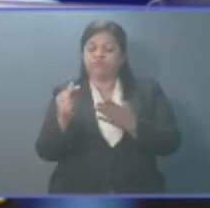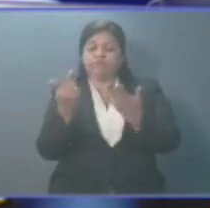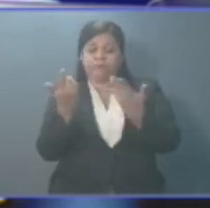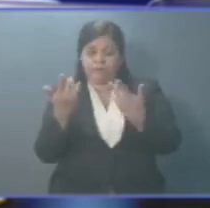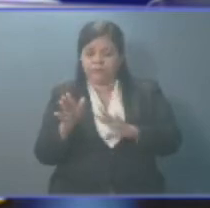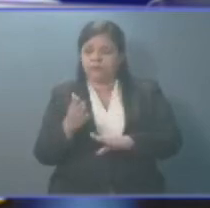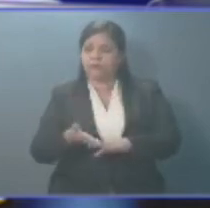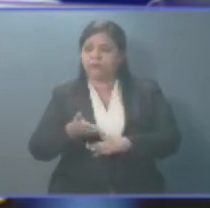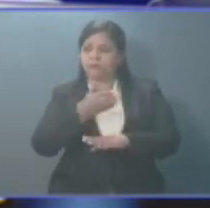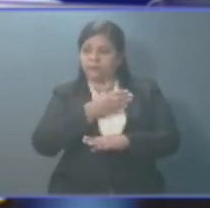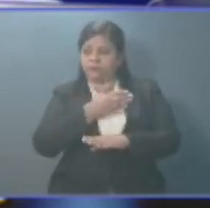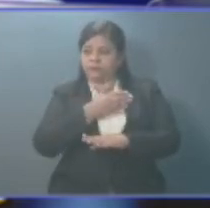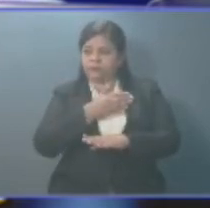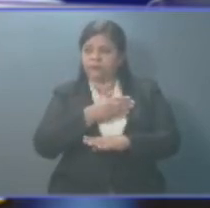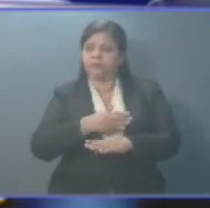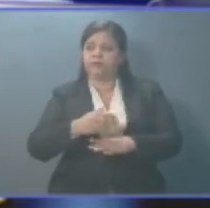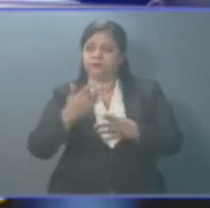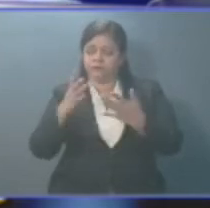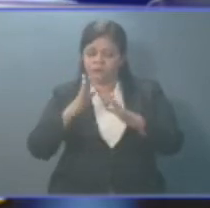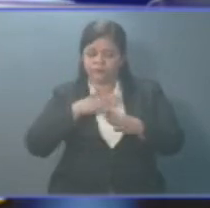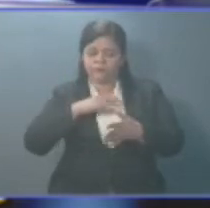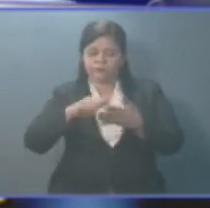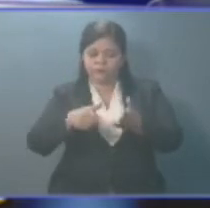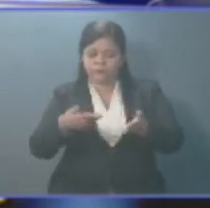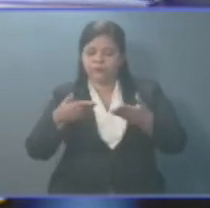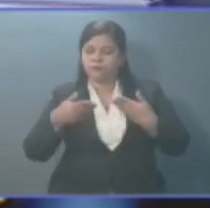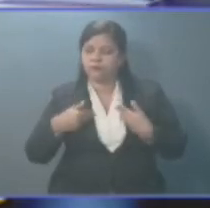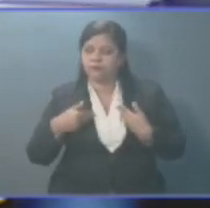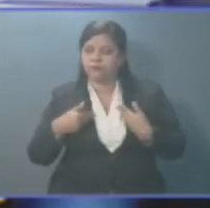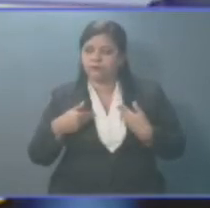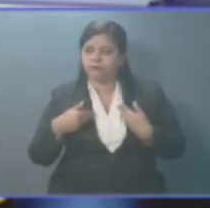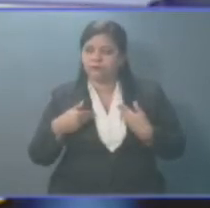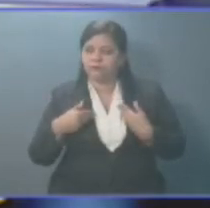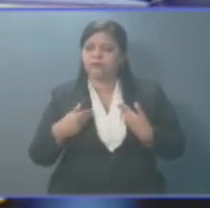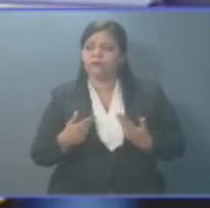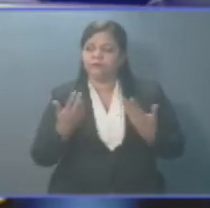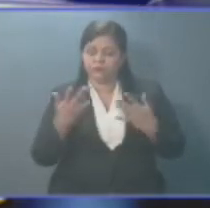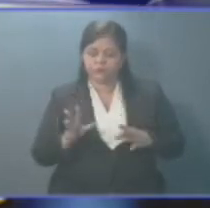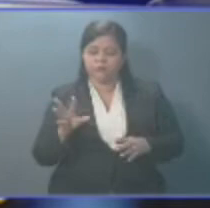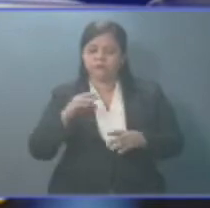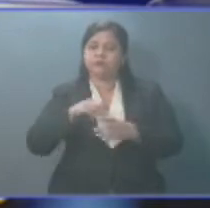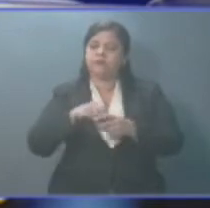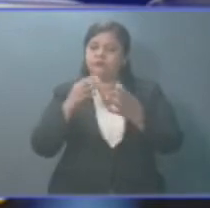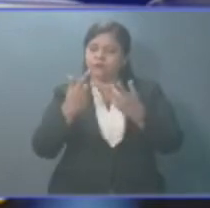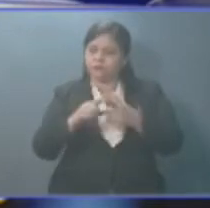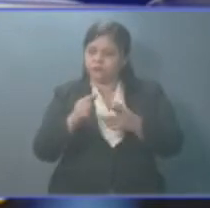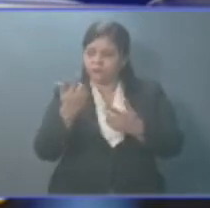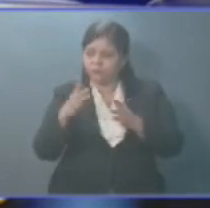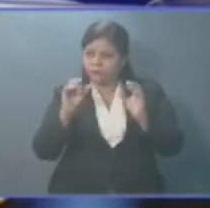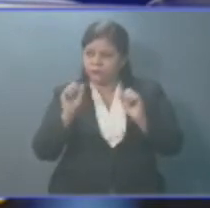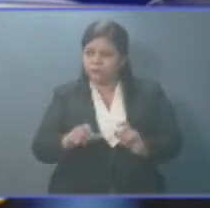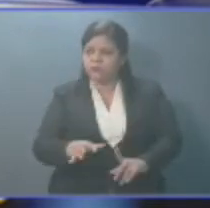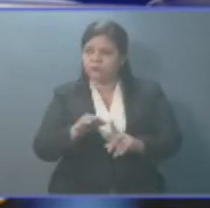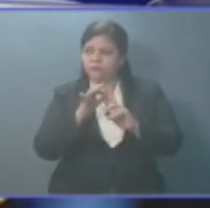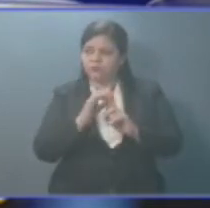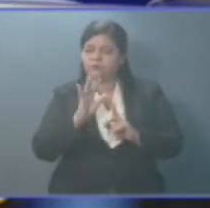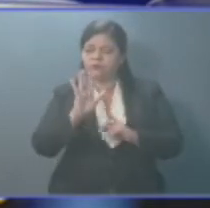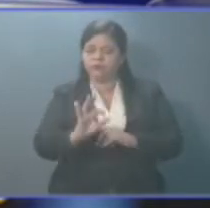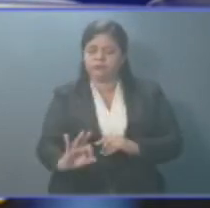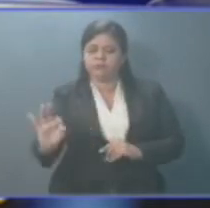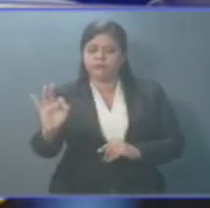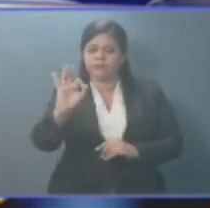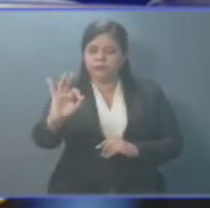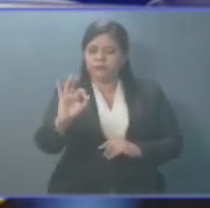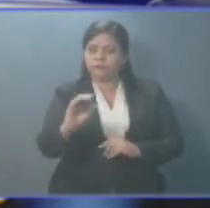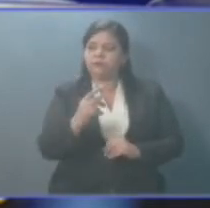los cuales se tiene derecho de formar parte o elegir de entre ellos a sus mejores